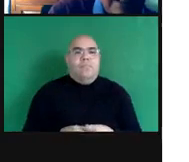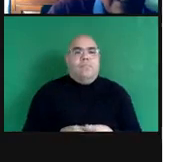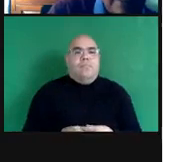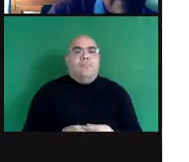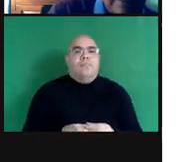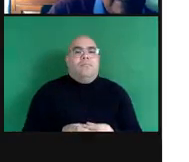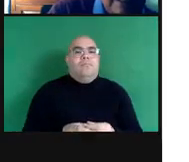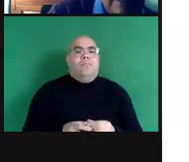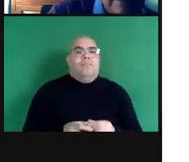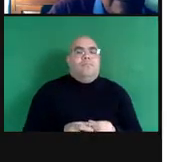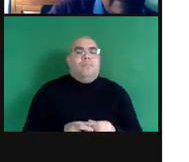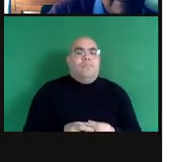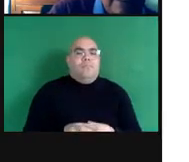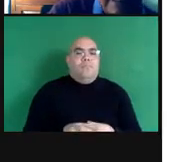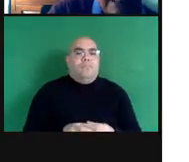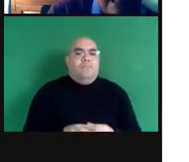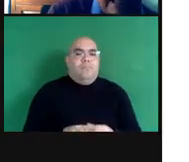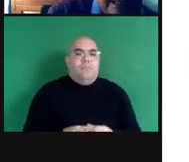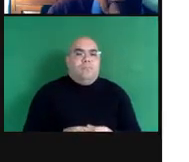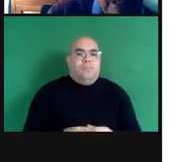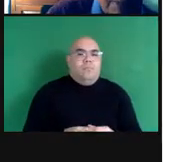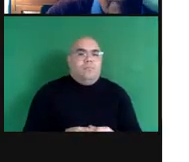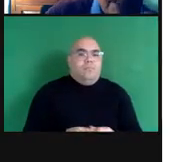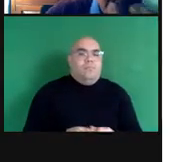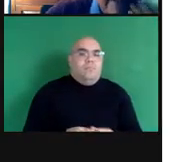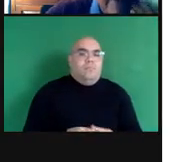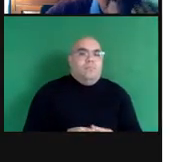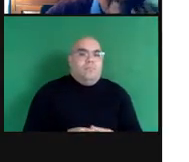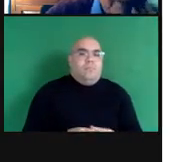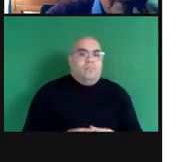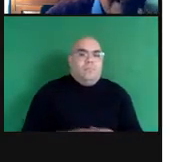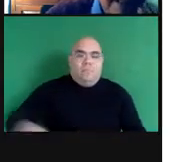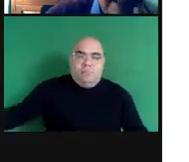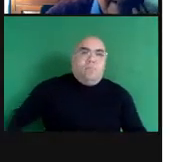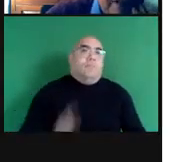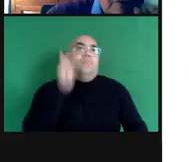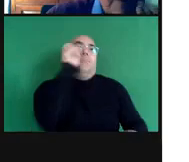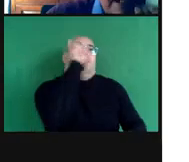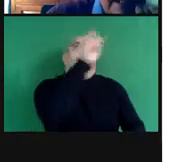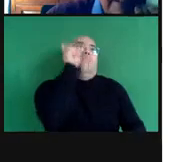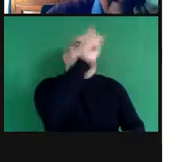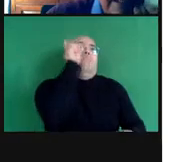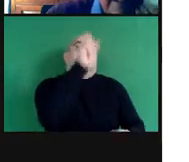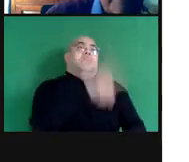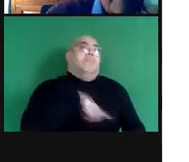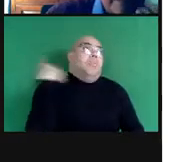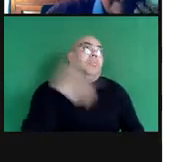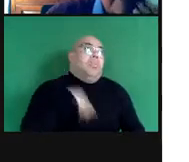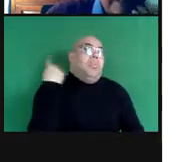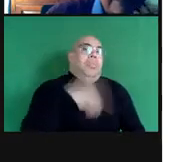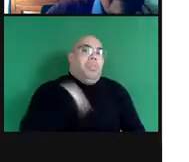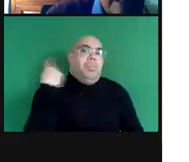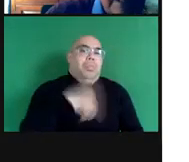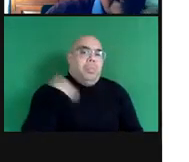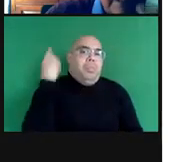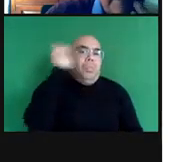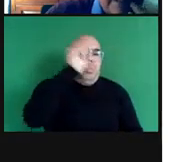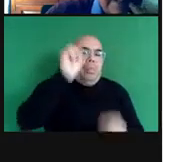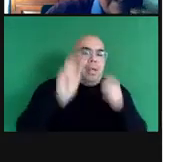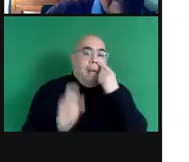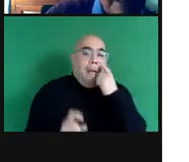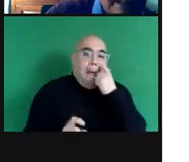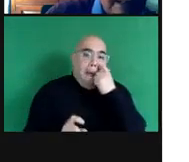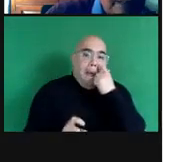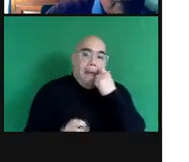reversibles y tienen que tener algunas propiedades, ¿no? Unas propiedades ópticas, químicas y mecánicas